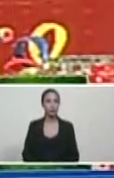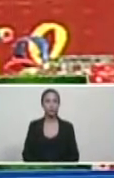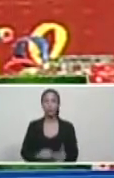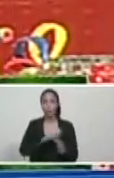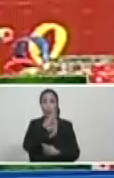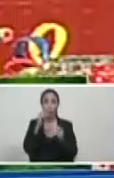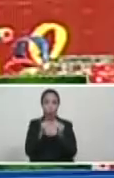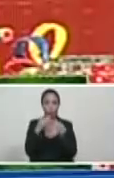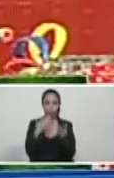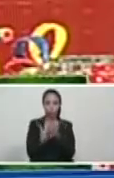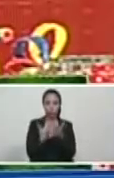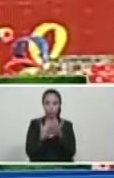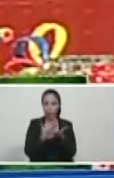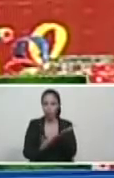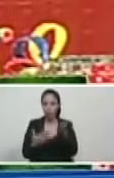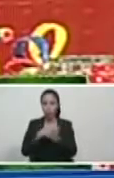traen.